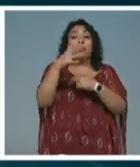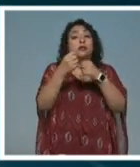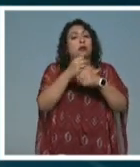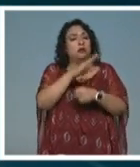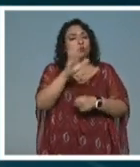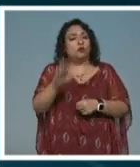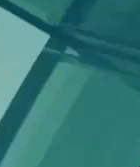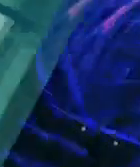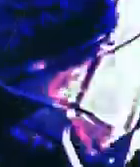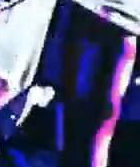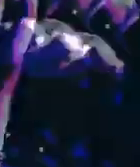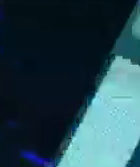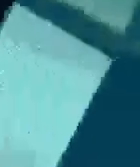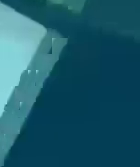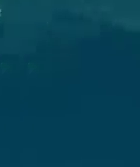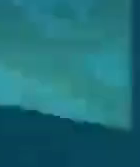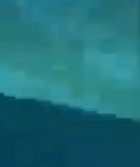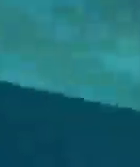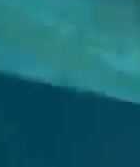partida.